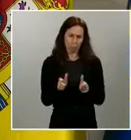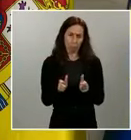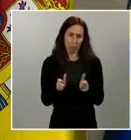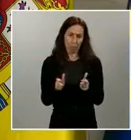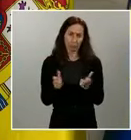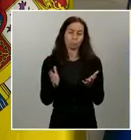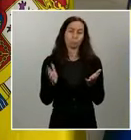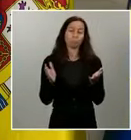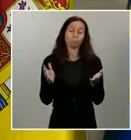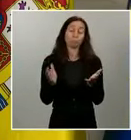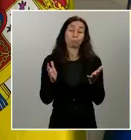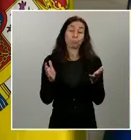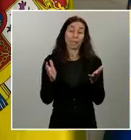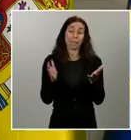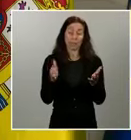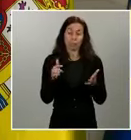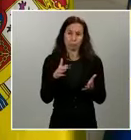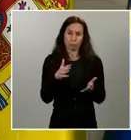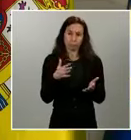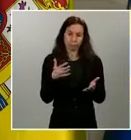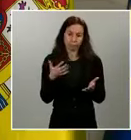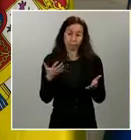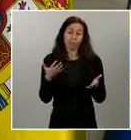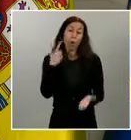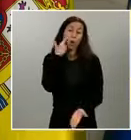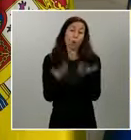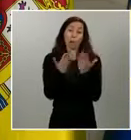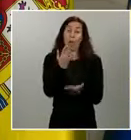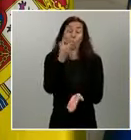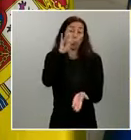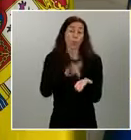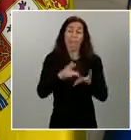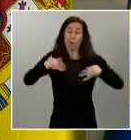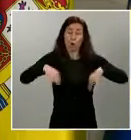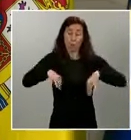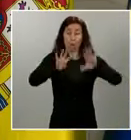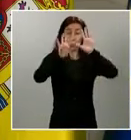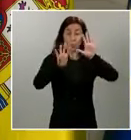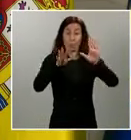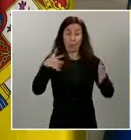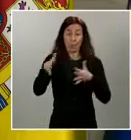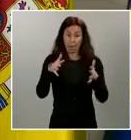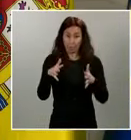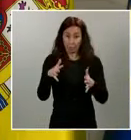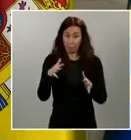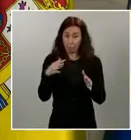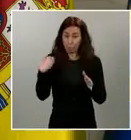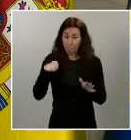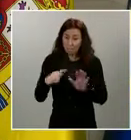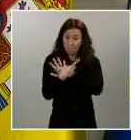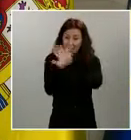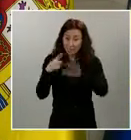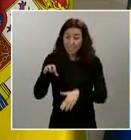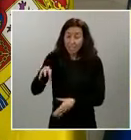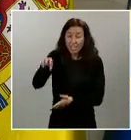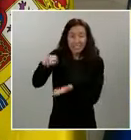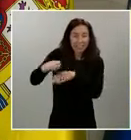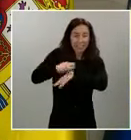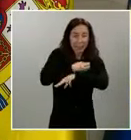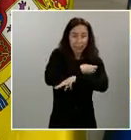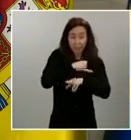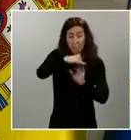muy, muy inferiores a las de un día normal. Por ejemplo, el día 9 de marzo, en esas mismas 16 estaciones de cercanías y